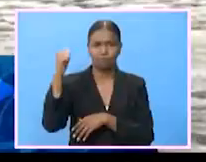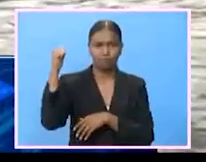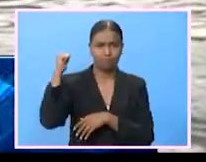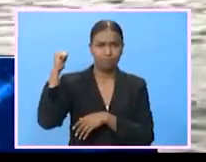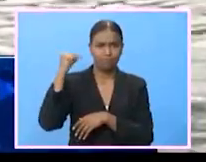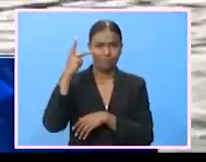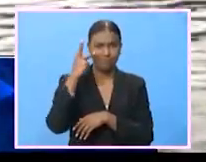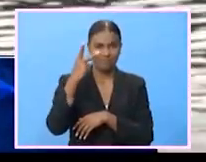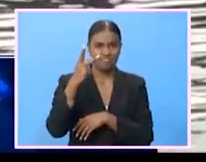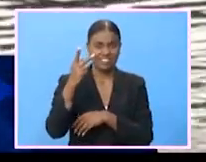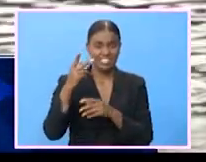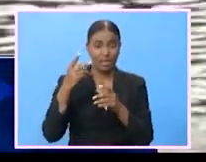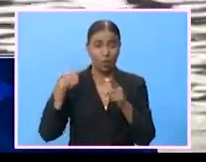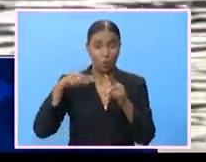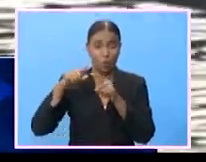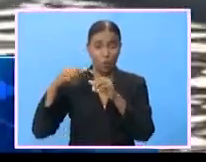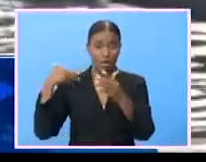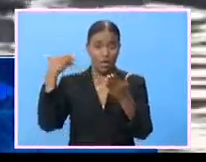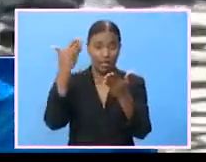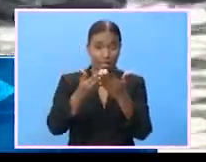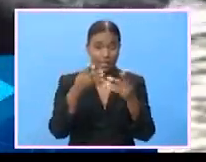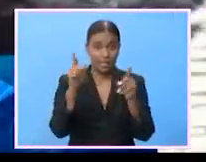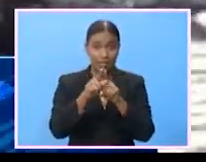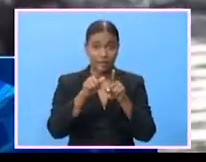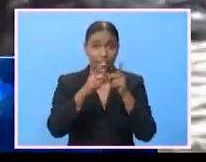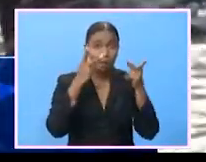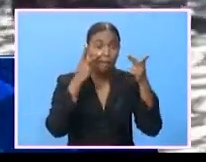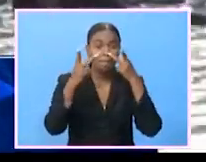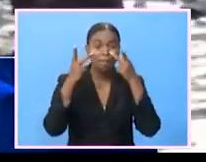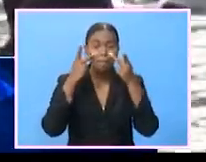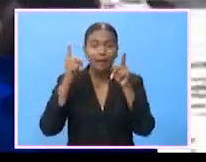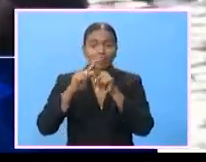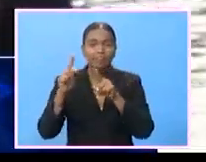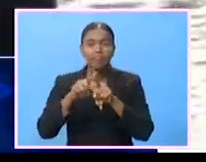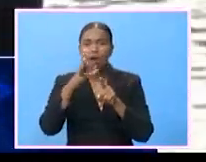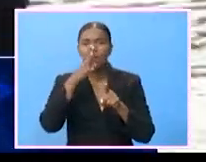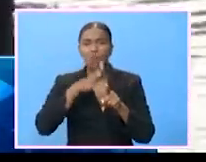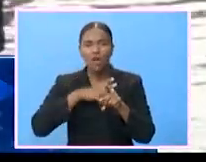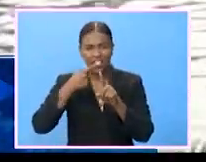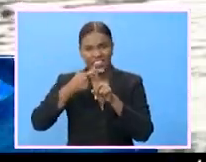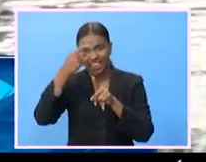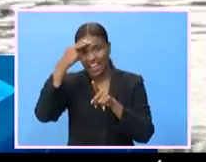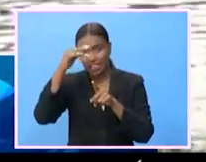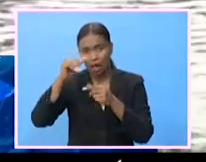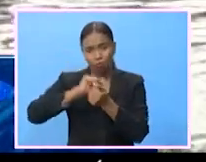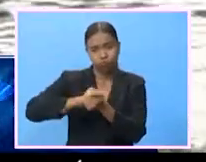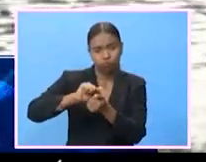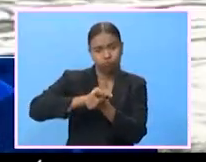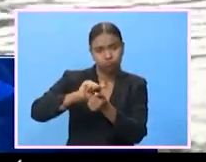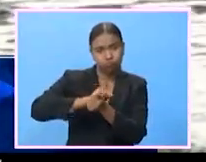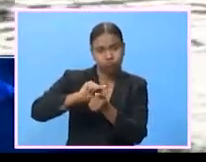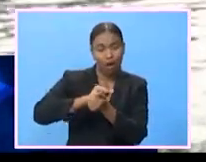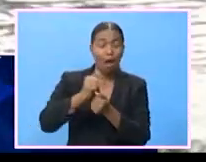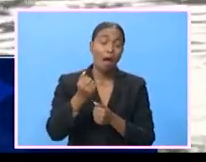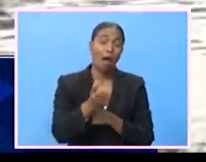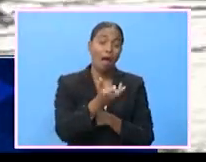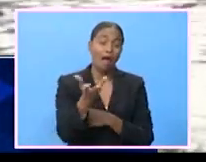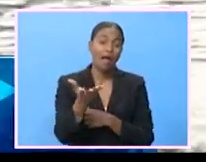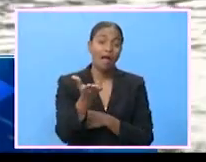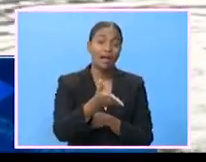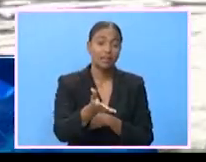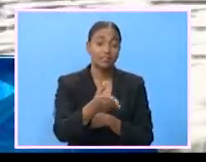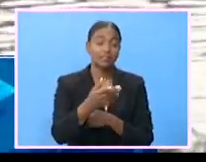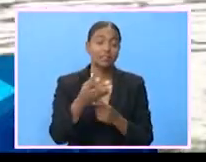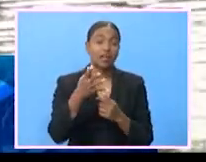cómo de repente desde que llegamos igual también vimos a varias pues haitianas lavando, ¿eh? Algunas pues de